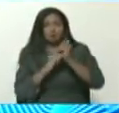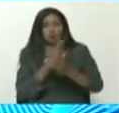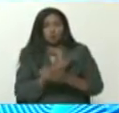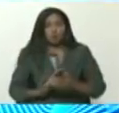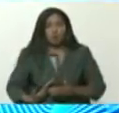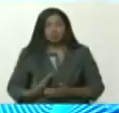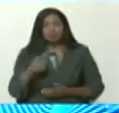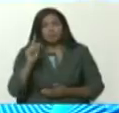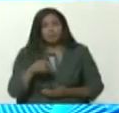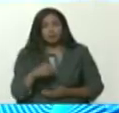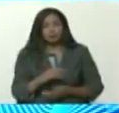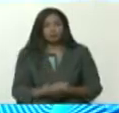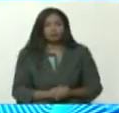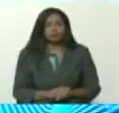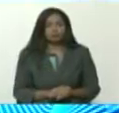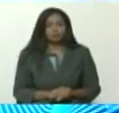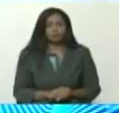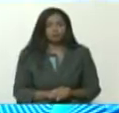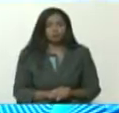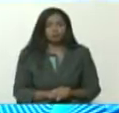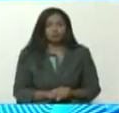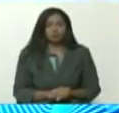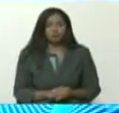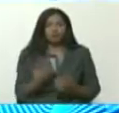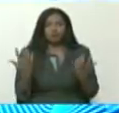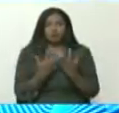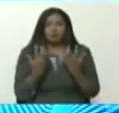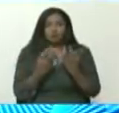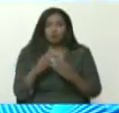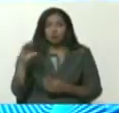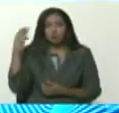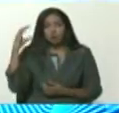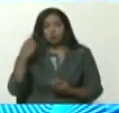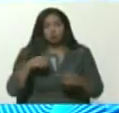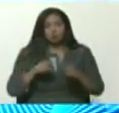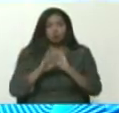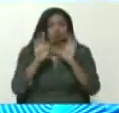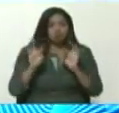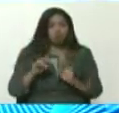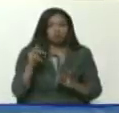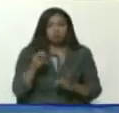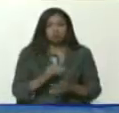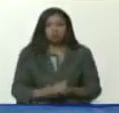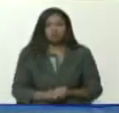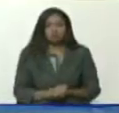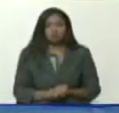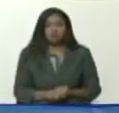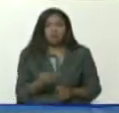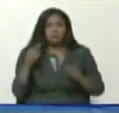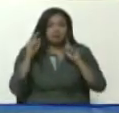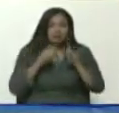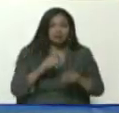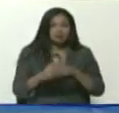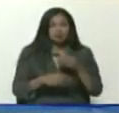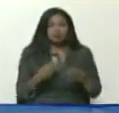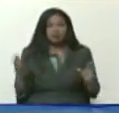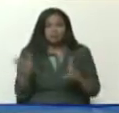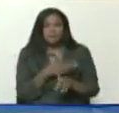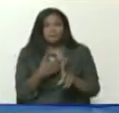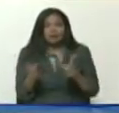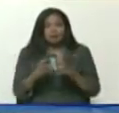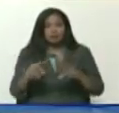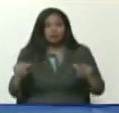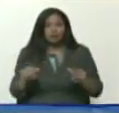Estado, del conflicto con Colombia y de las amenazas y pretensiones de atacar